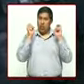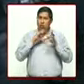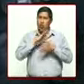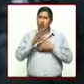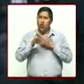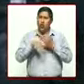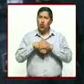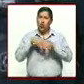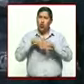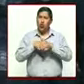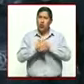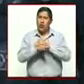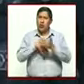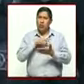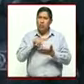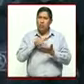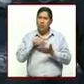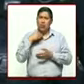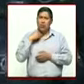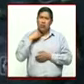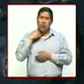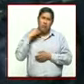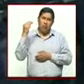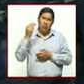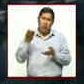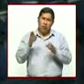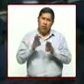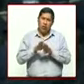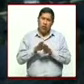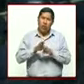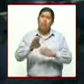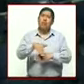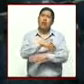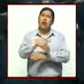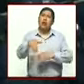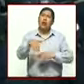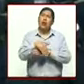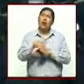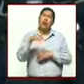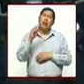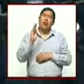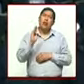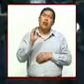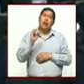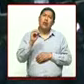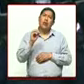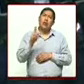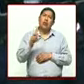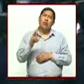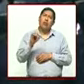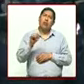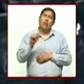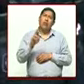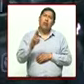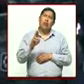todos los accesos. Vamos a ver la situación, por ejemplo, en la calle Bolívar con nuestro compañero Walter Ocio.